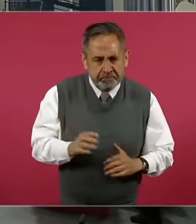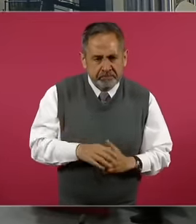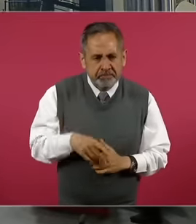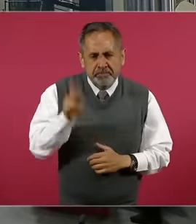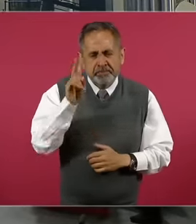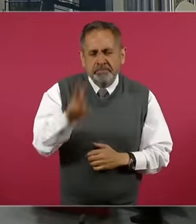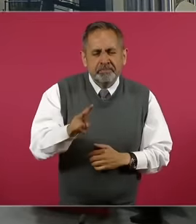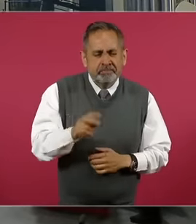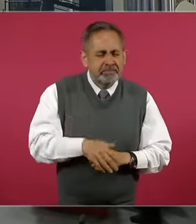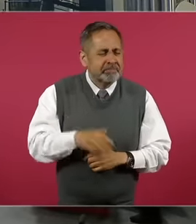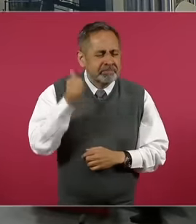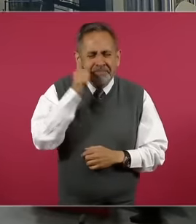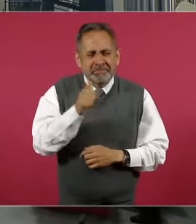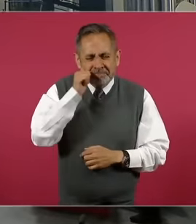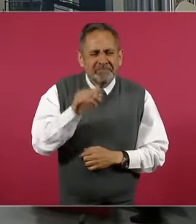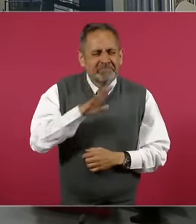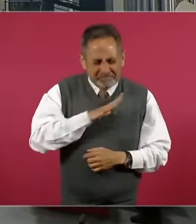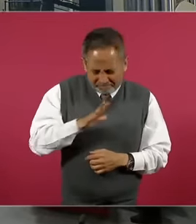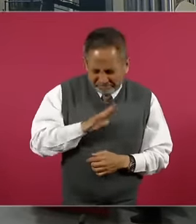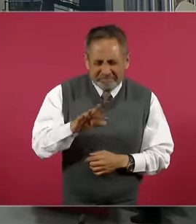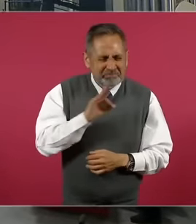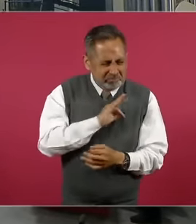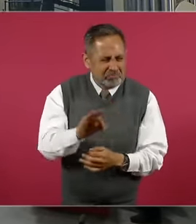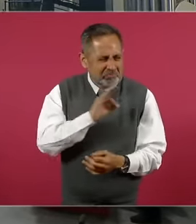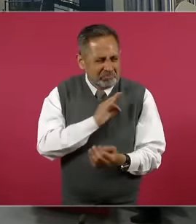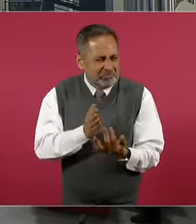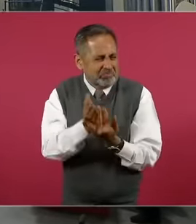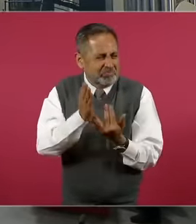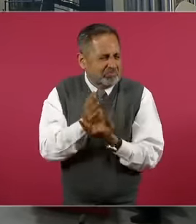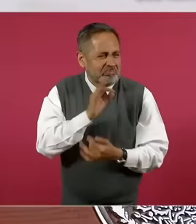pero la verdad siempre se abre paso